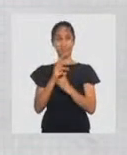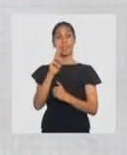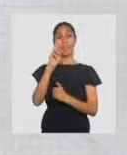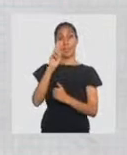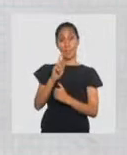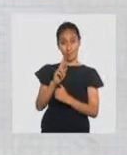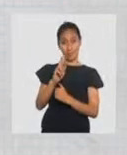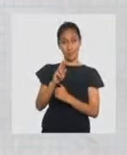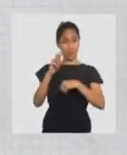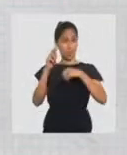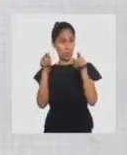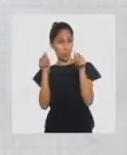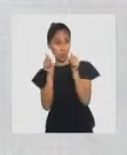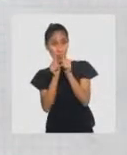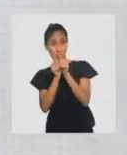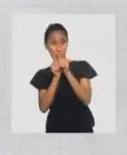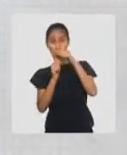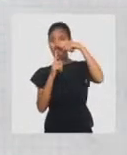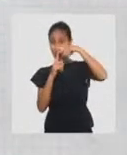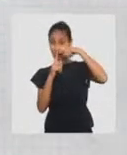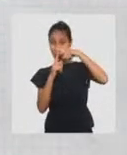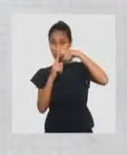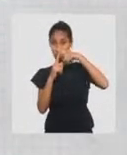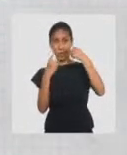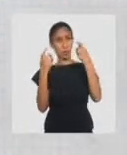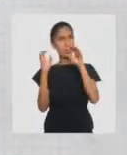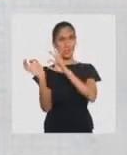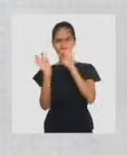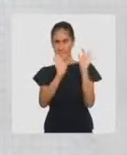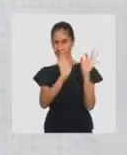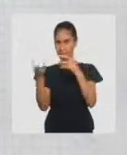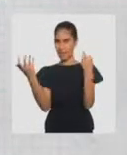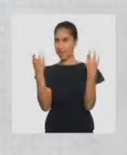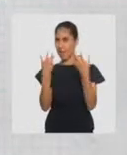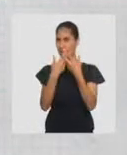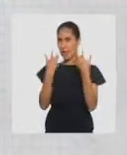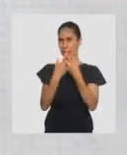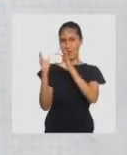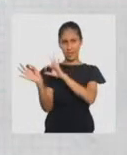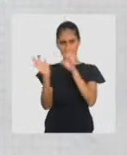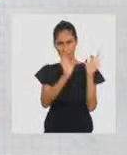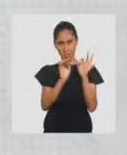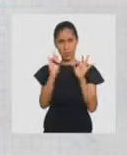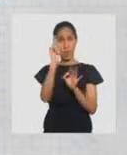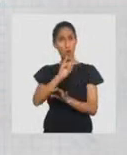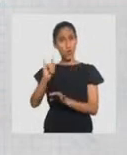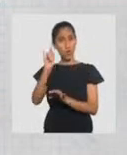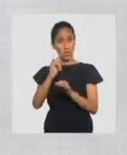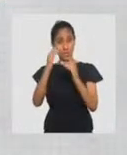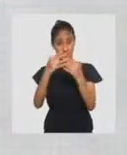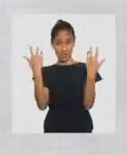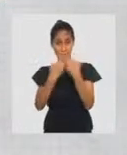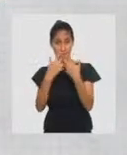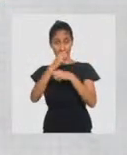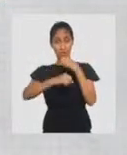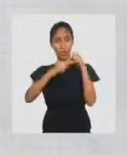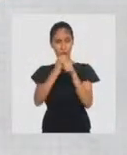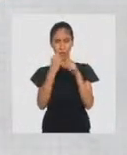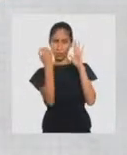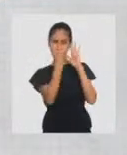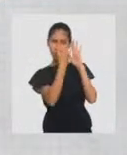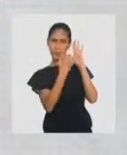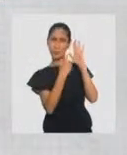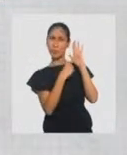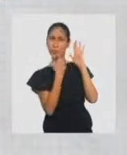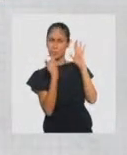el tiempo están expresados en la misma unidad, en este caso, años. Analizando la